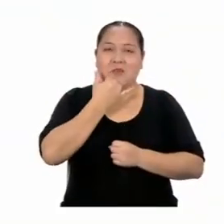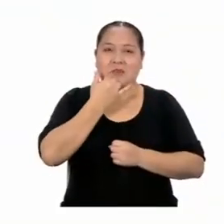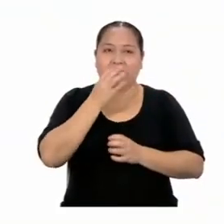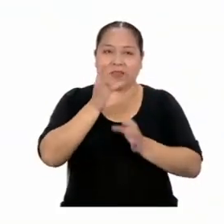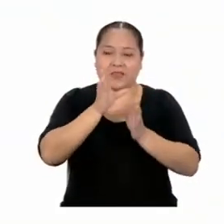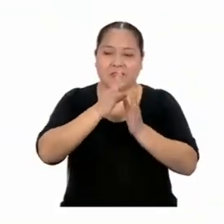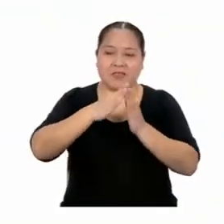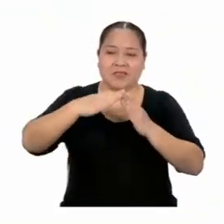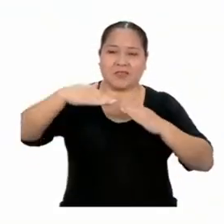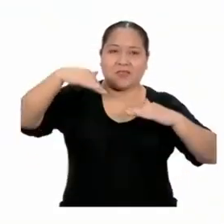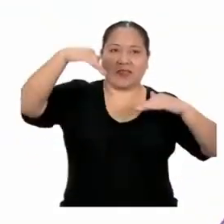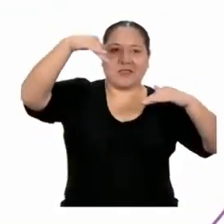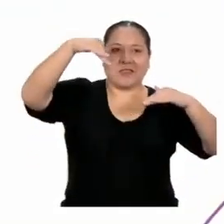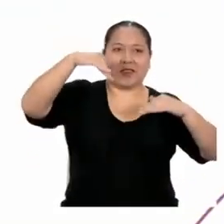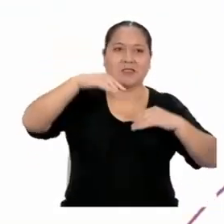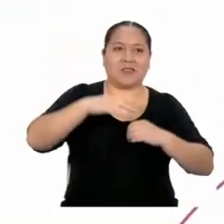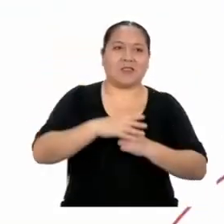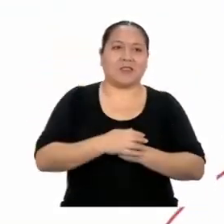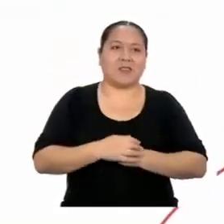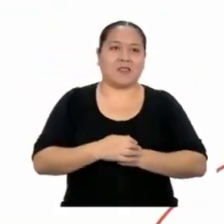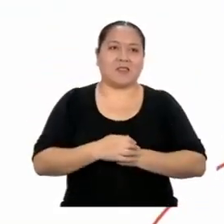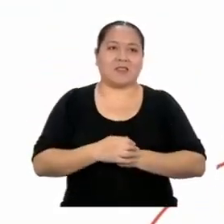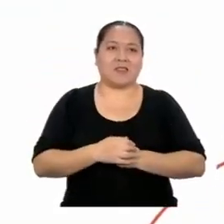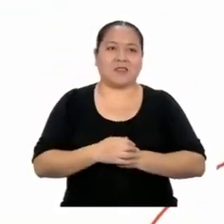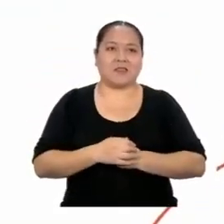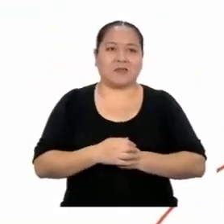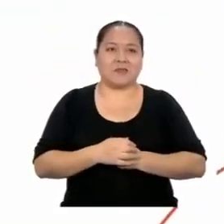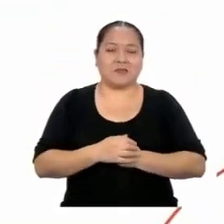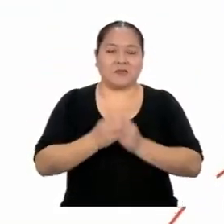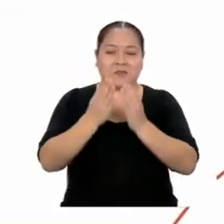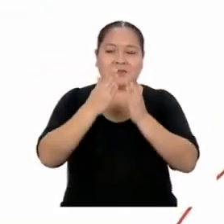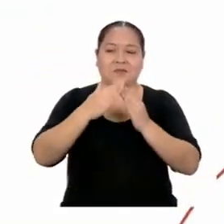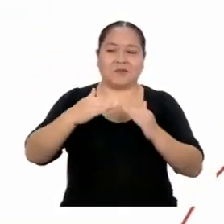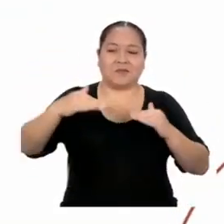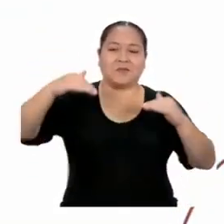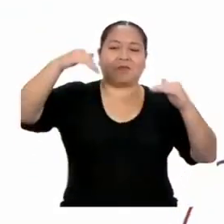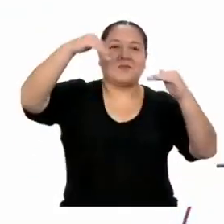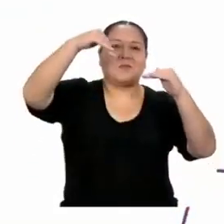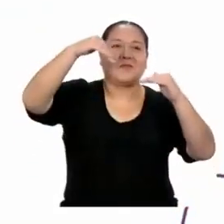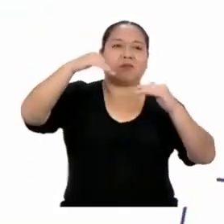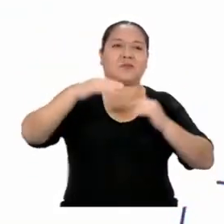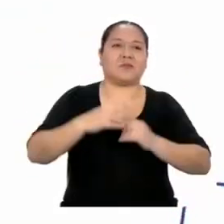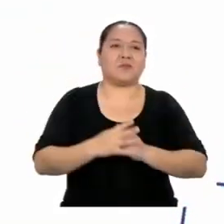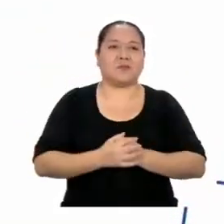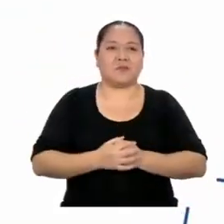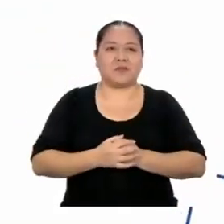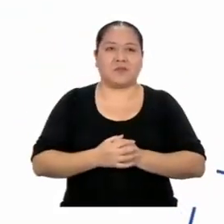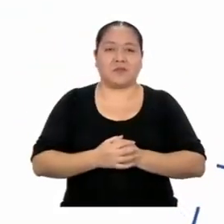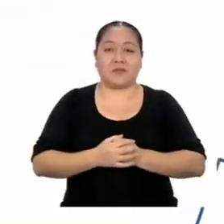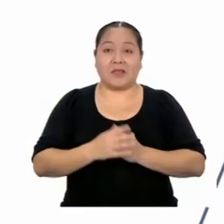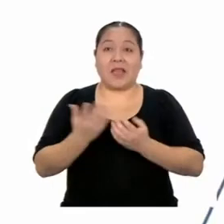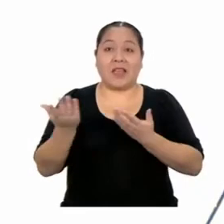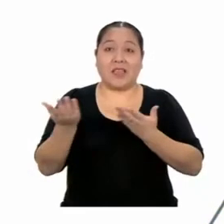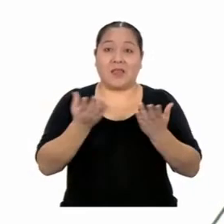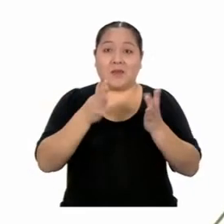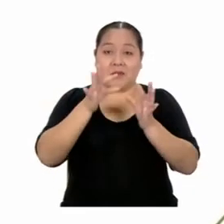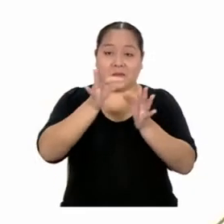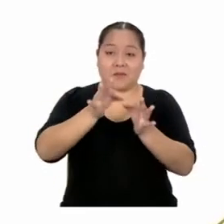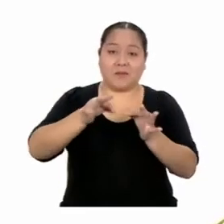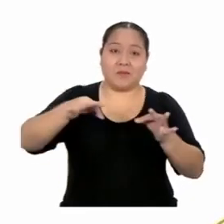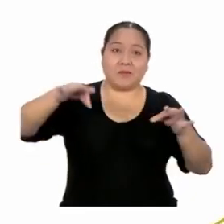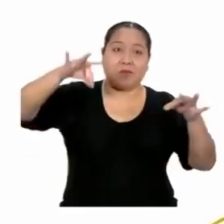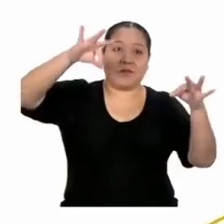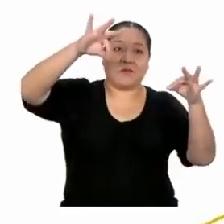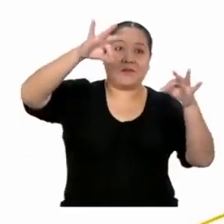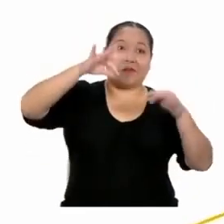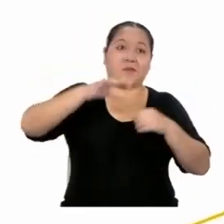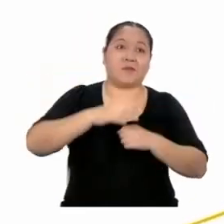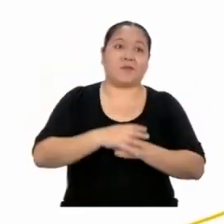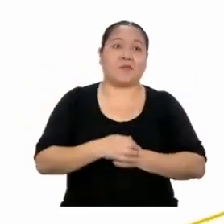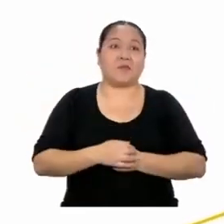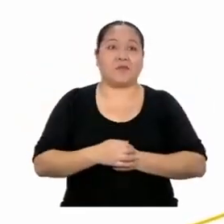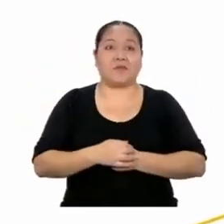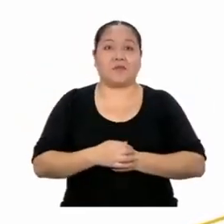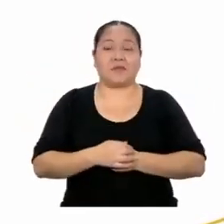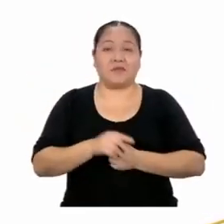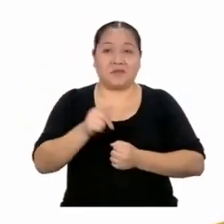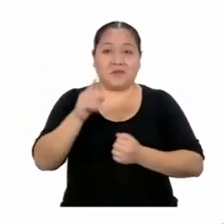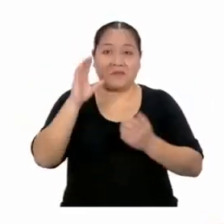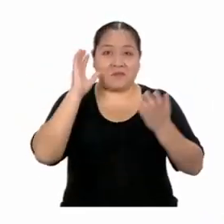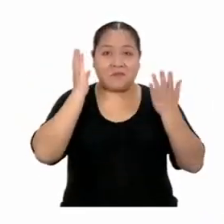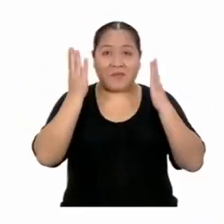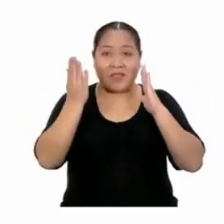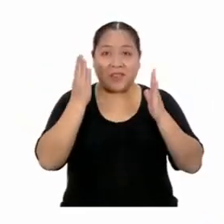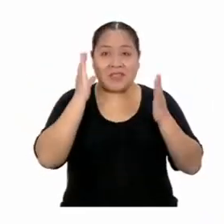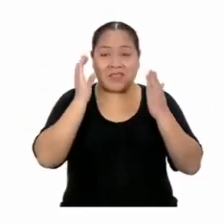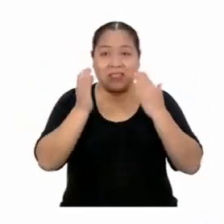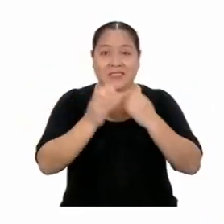movemos esa zona del centro hacia los espacios en blanco? Traslademos las figuras. ¿No te parece que ahora